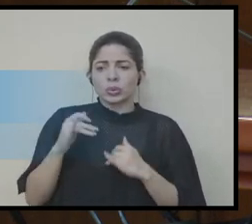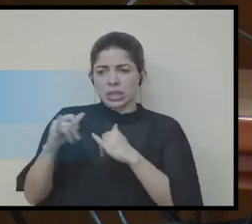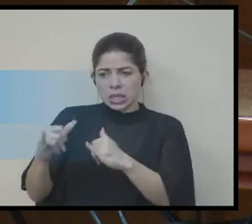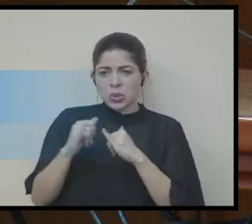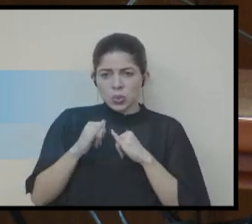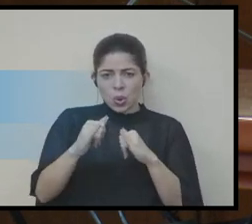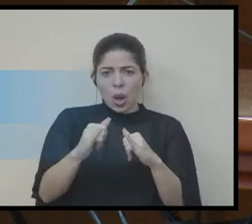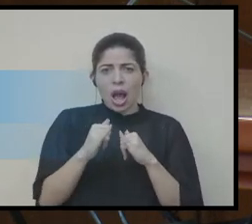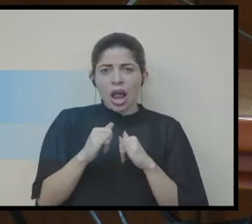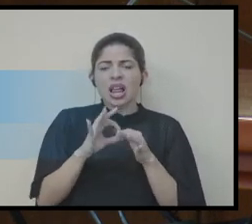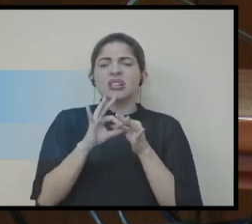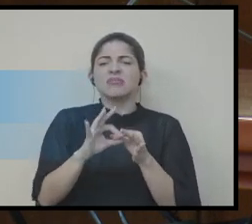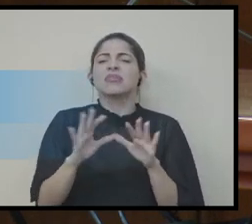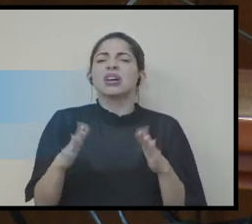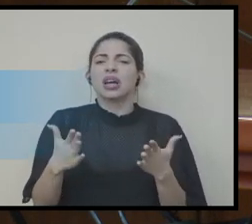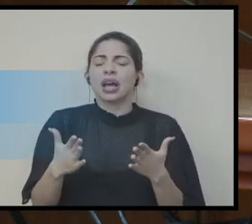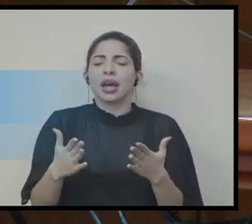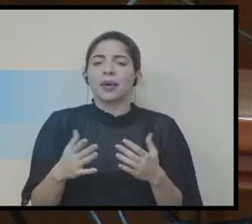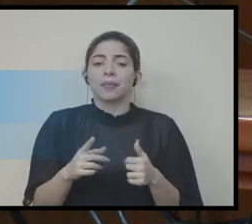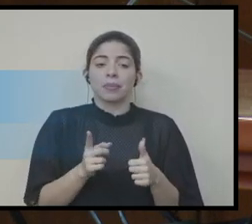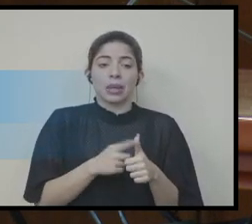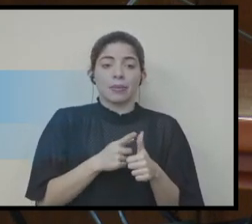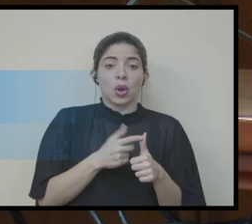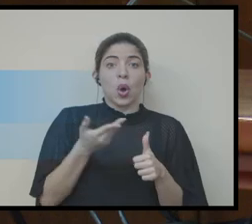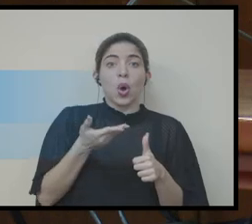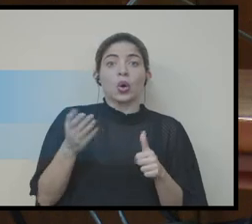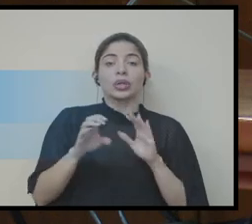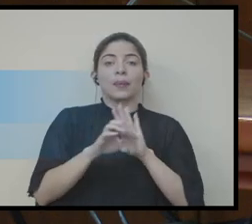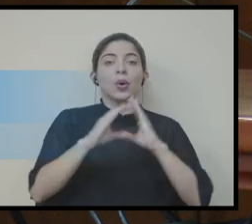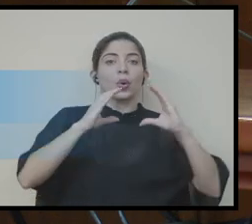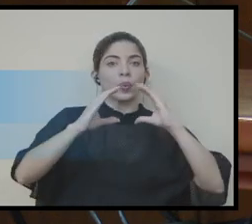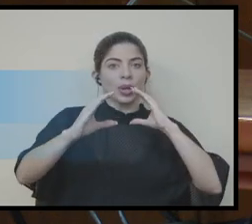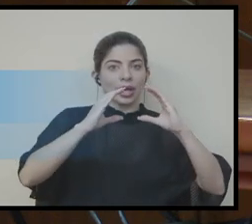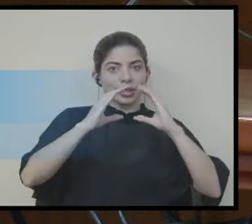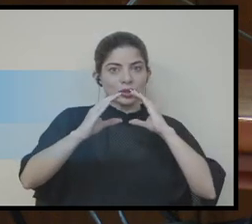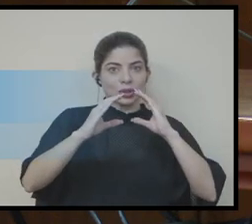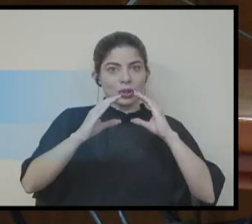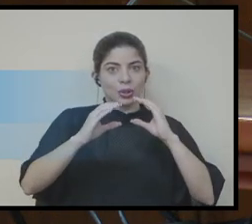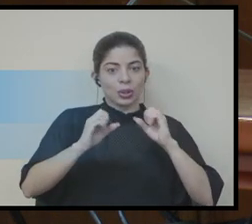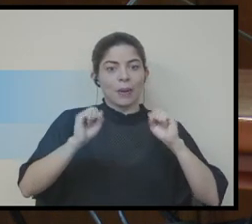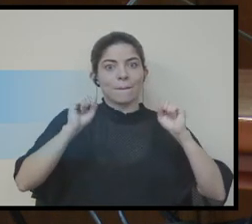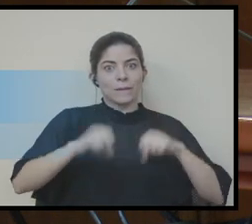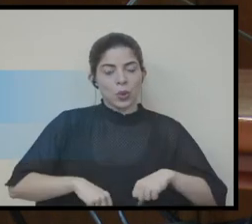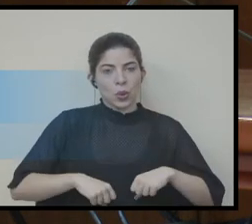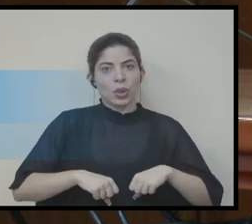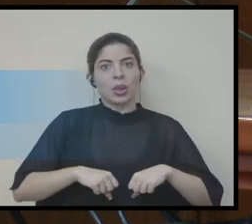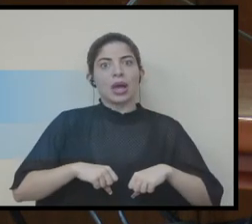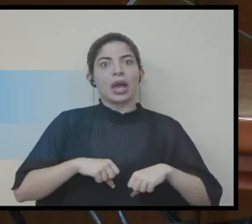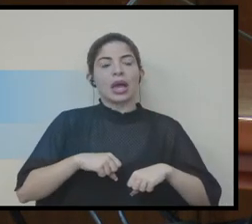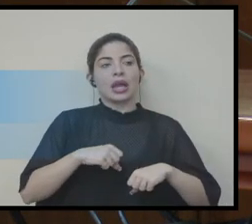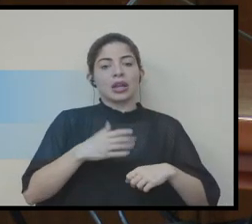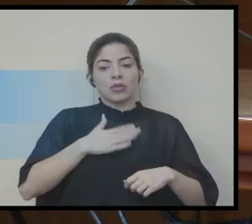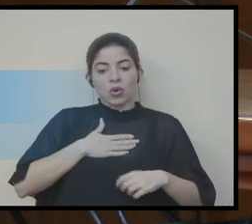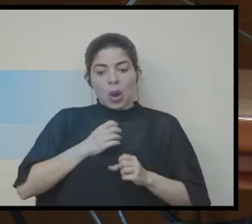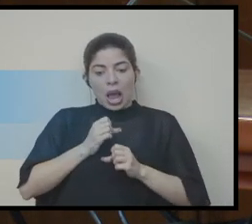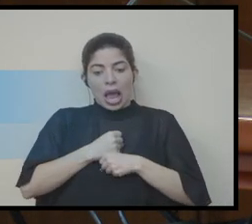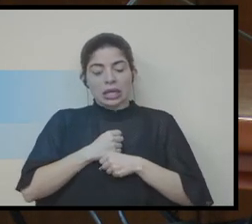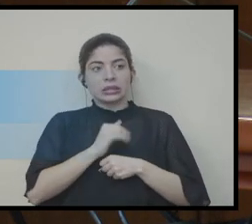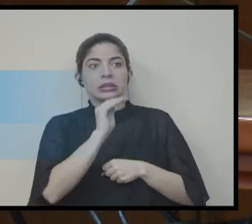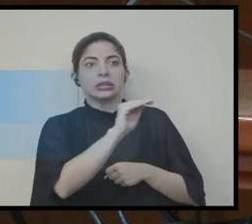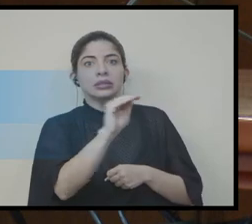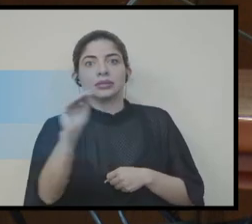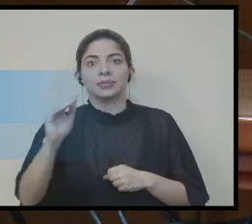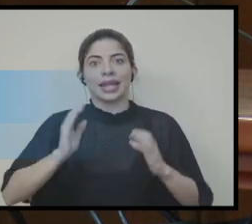tiene que ver, uno, cosas como la comunicación, poder llegar, hacer llegar lo que hacemos